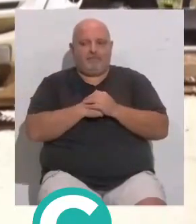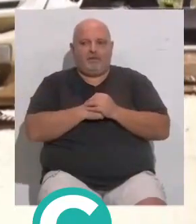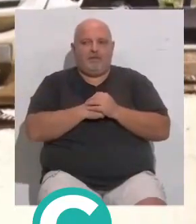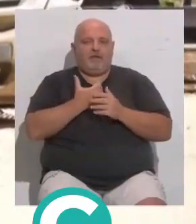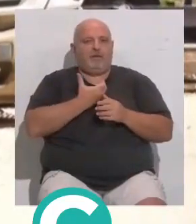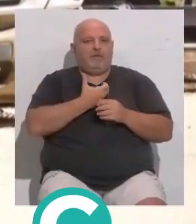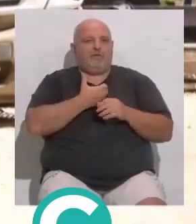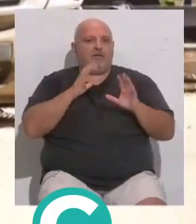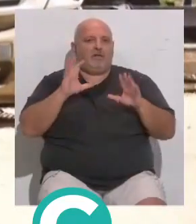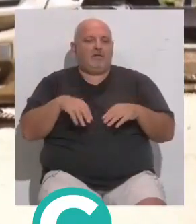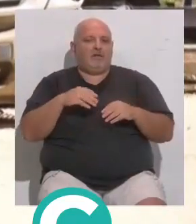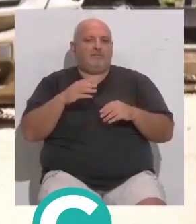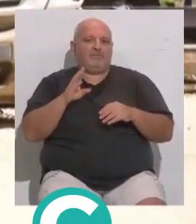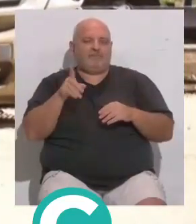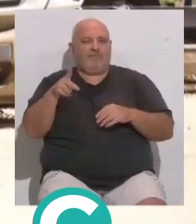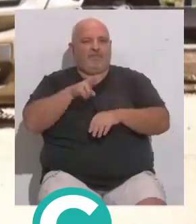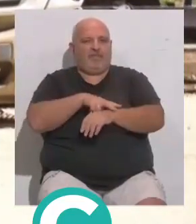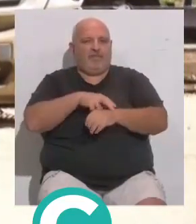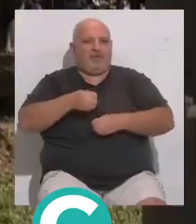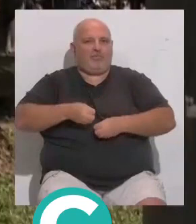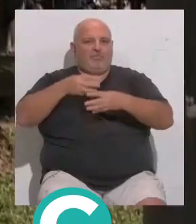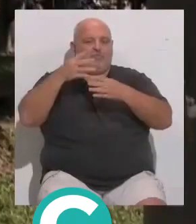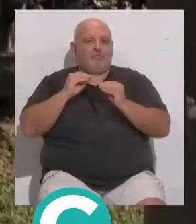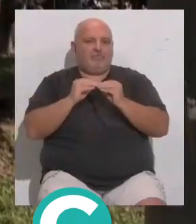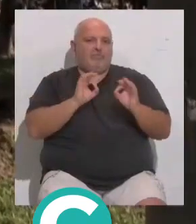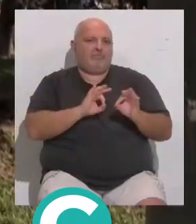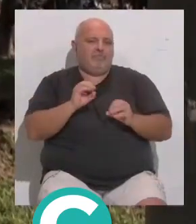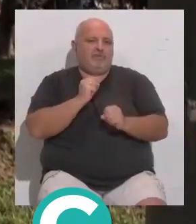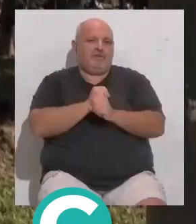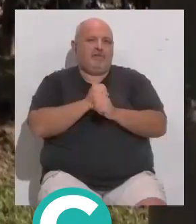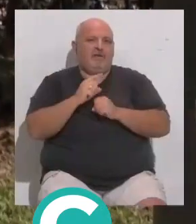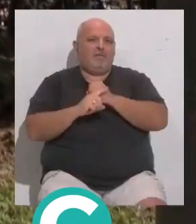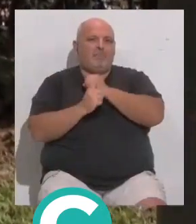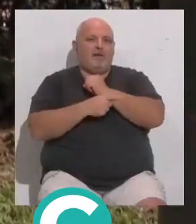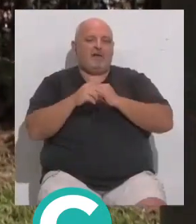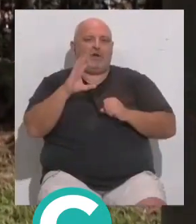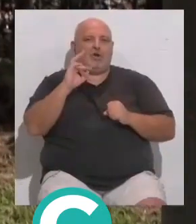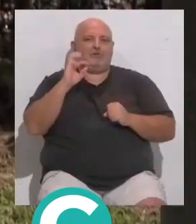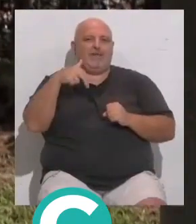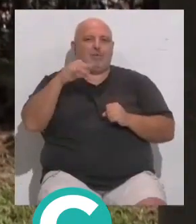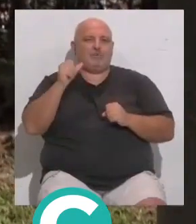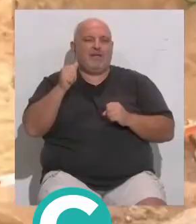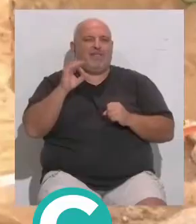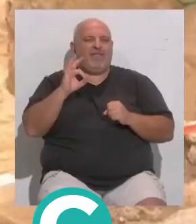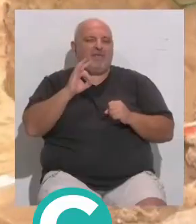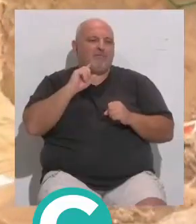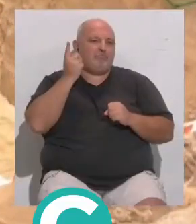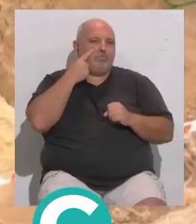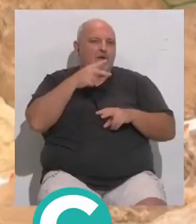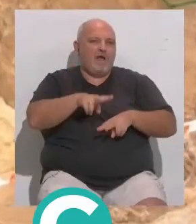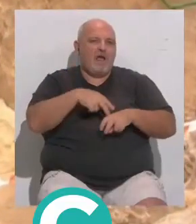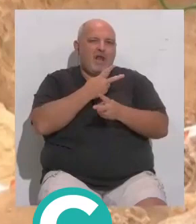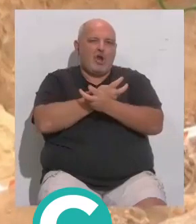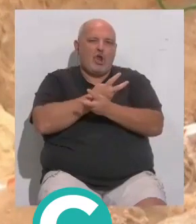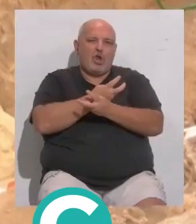El Ayuntamiento de Cádiz, a través de la Delegación de Urbanismo, ha iniciado los trabajos en el Parque Cotinusa para el traslado de los restos